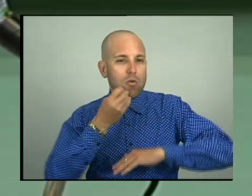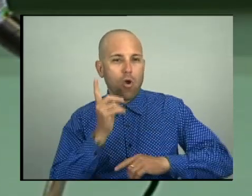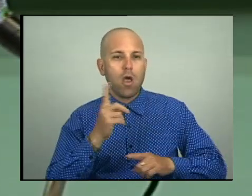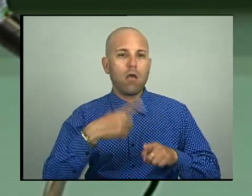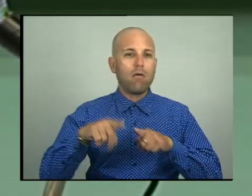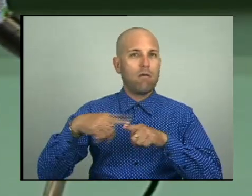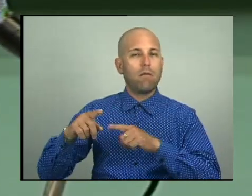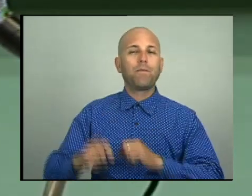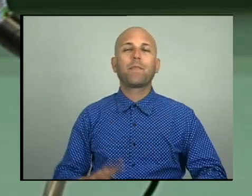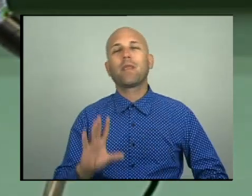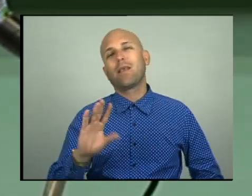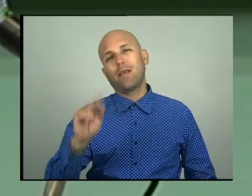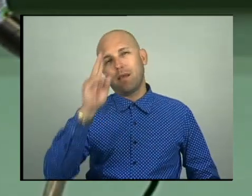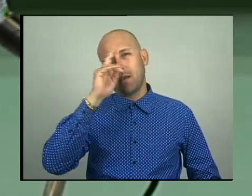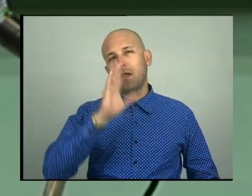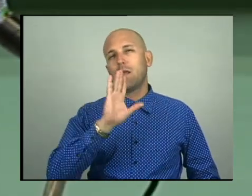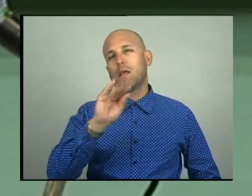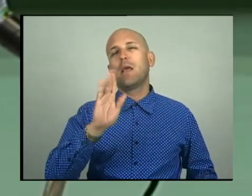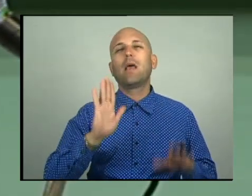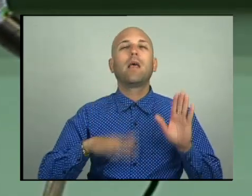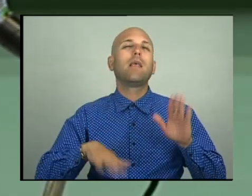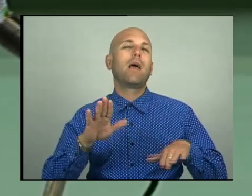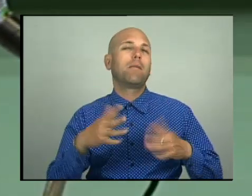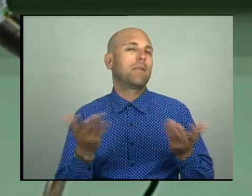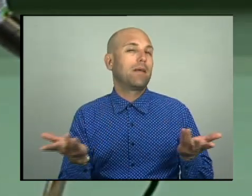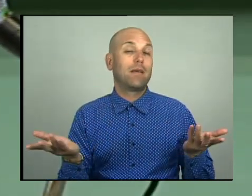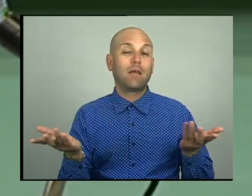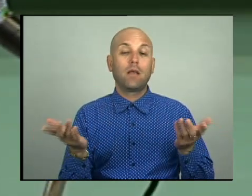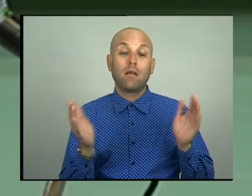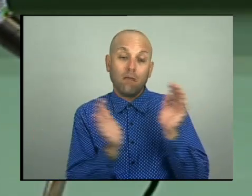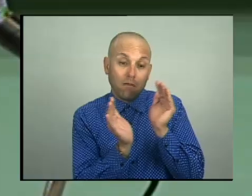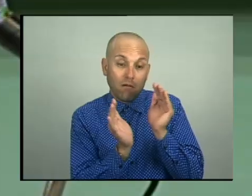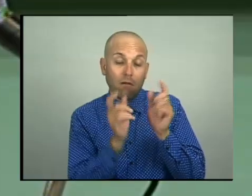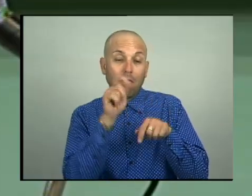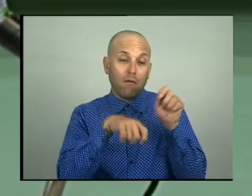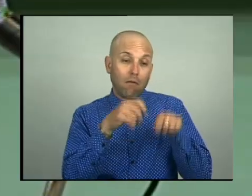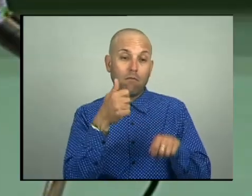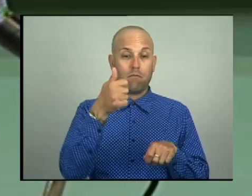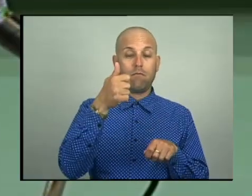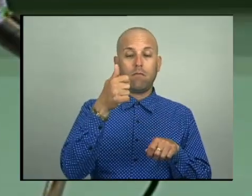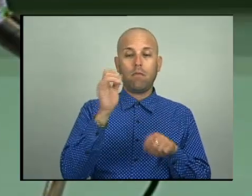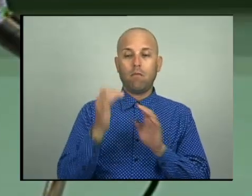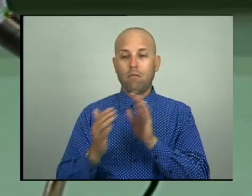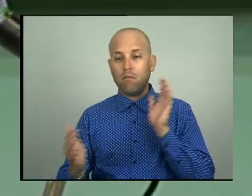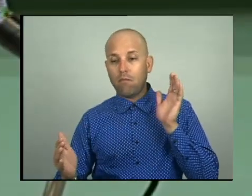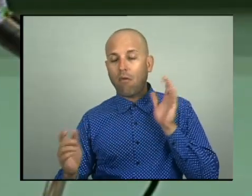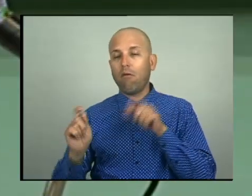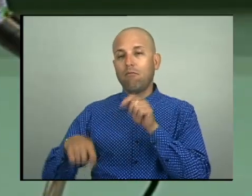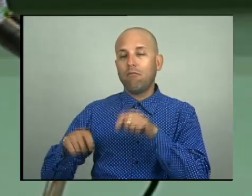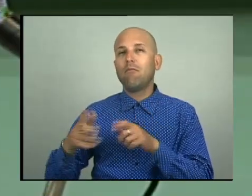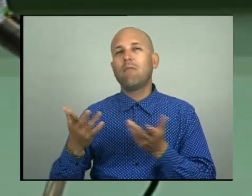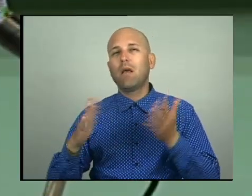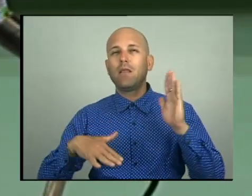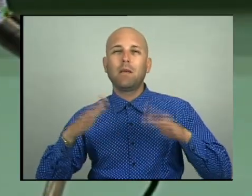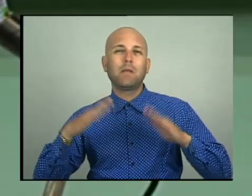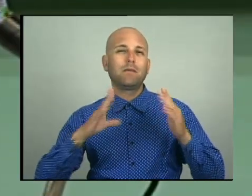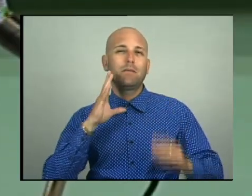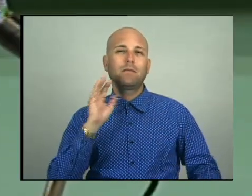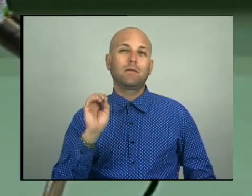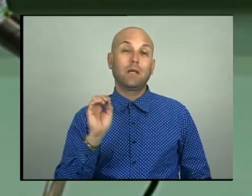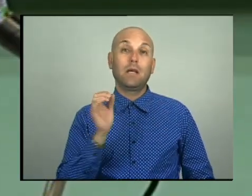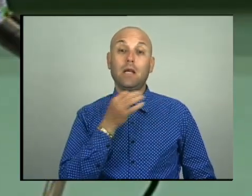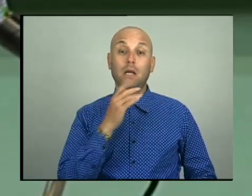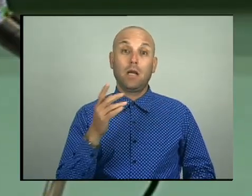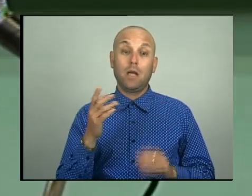depende, mucho del momento que se operen. O sea, la vida ha demostrado que, por ejemplo, todas las cardiopatías cianóticas, que mientras